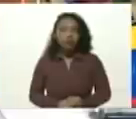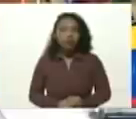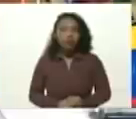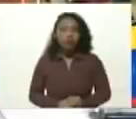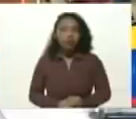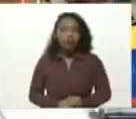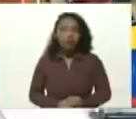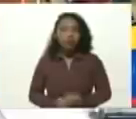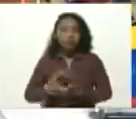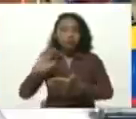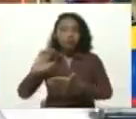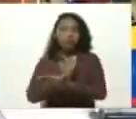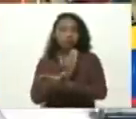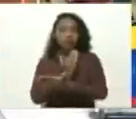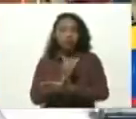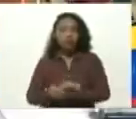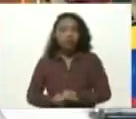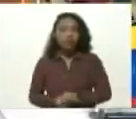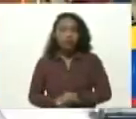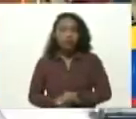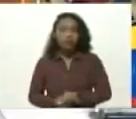Si quitáramos,